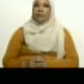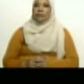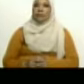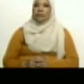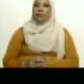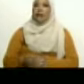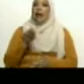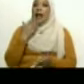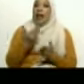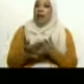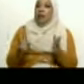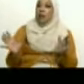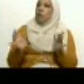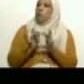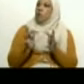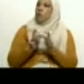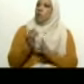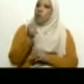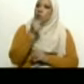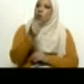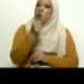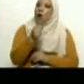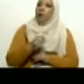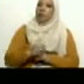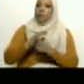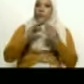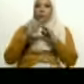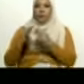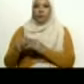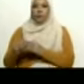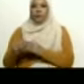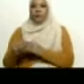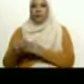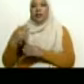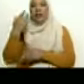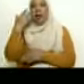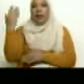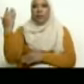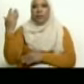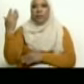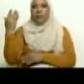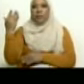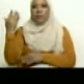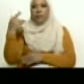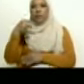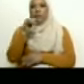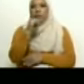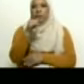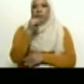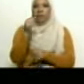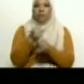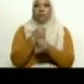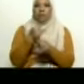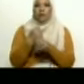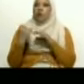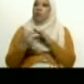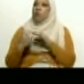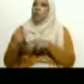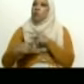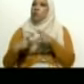Así es, gracias por el pase. En esta oportunidad nosotros nos encontramos desde Parque Caiza, donde se está llevando a cabo una atención a la